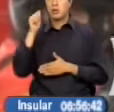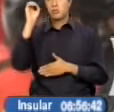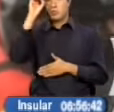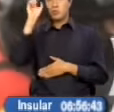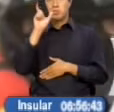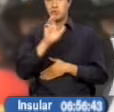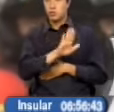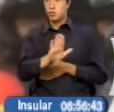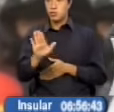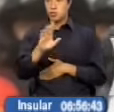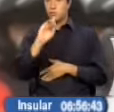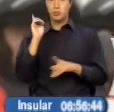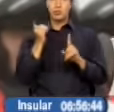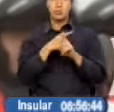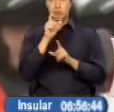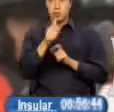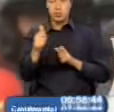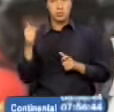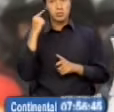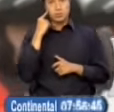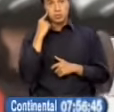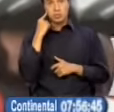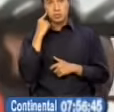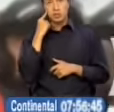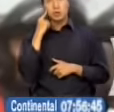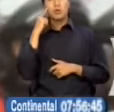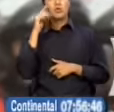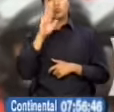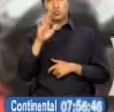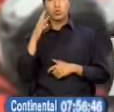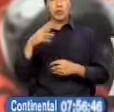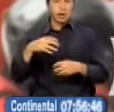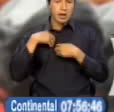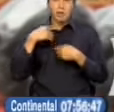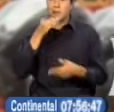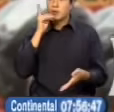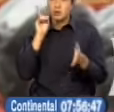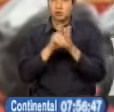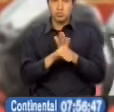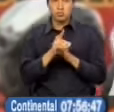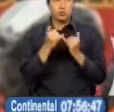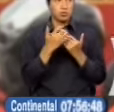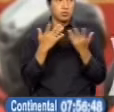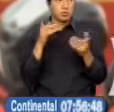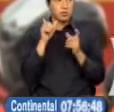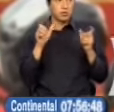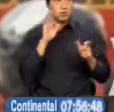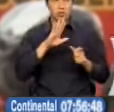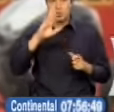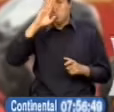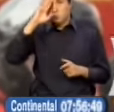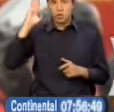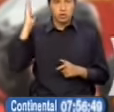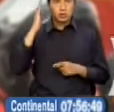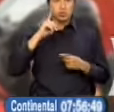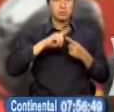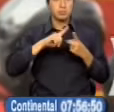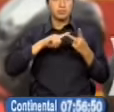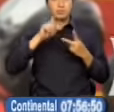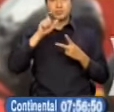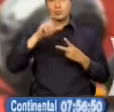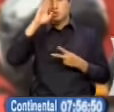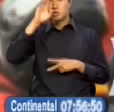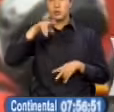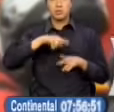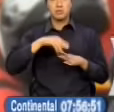ciudanía es la primera que debe generar la cultura del reclamo y de la denuncia que iba a haber pues personal uniformado personal de la